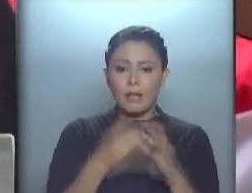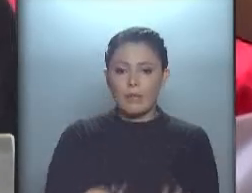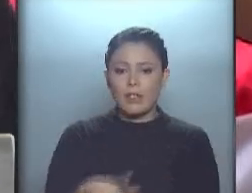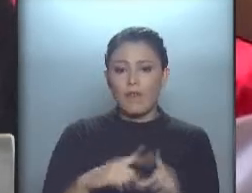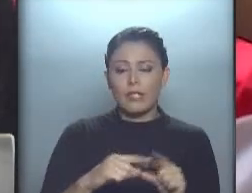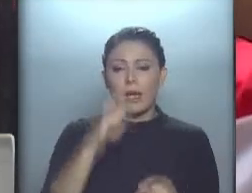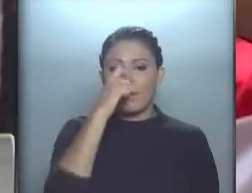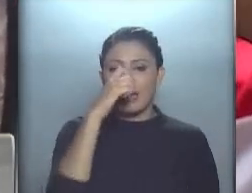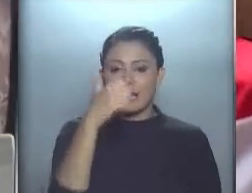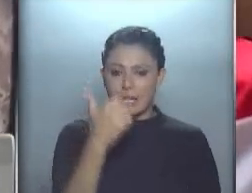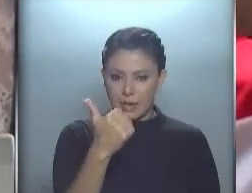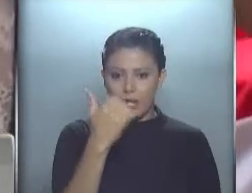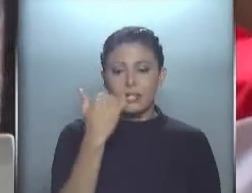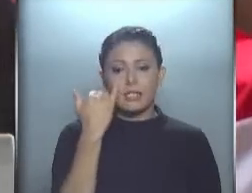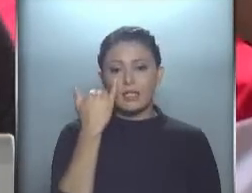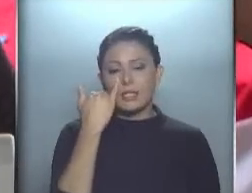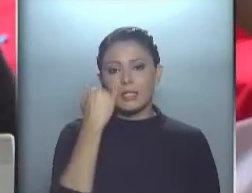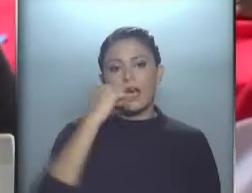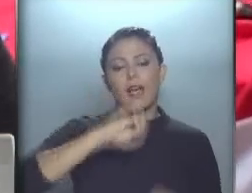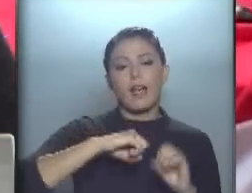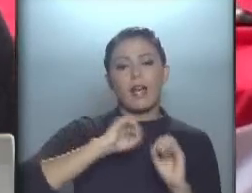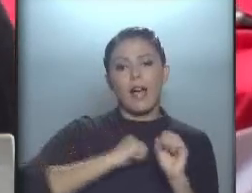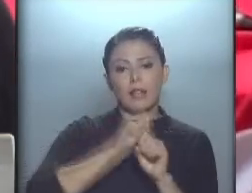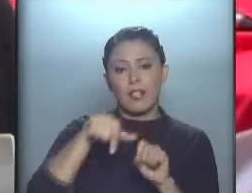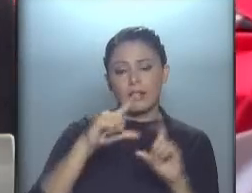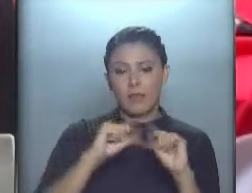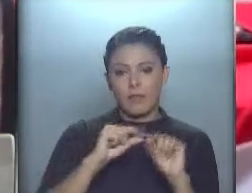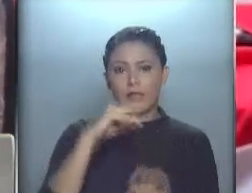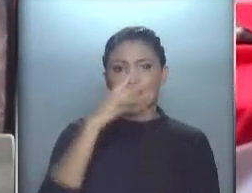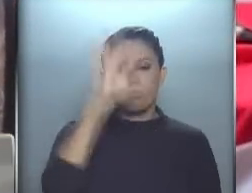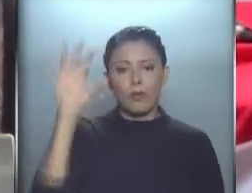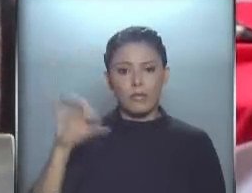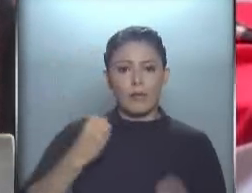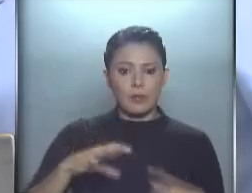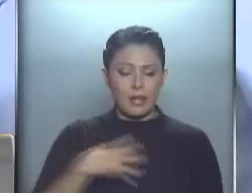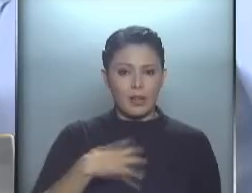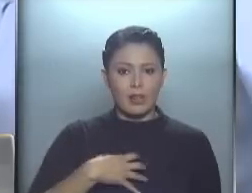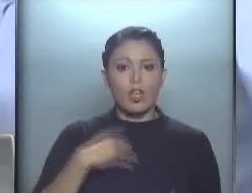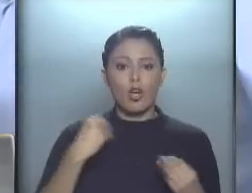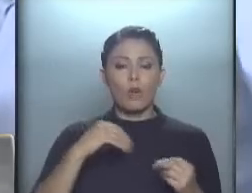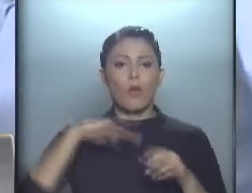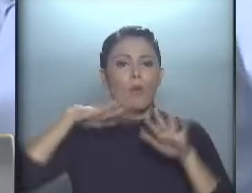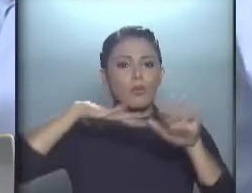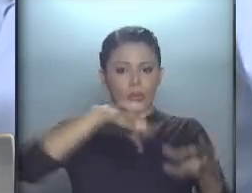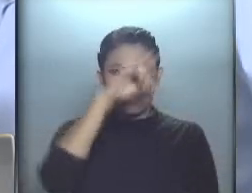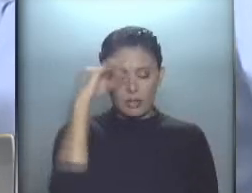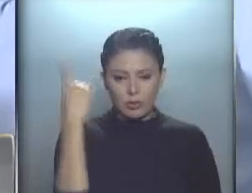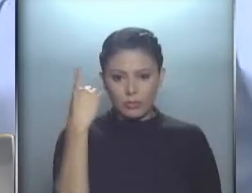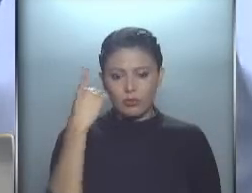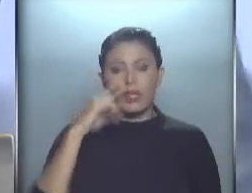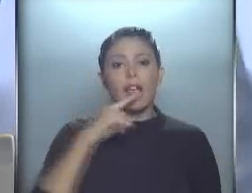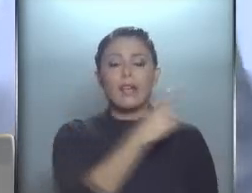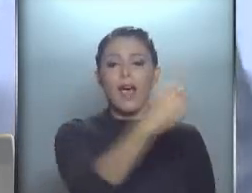26 en donde ya han iniciado las clases cinco provincias con una jornada Nacional de protesta que cada provincia le dará una